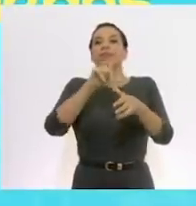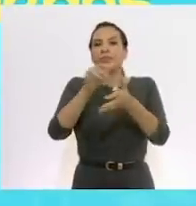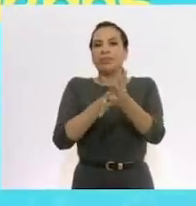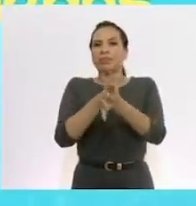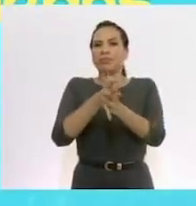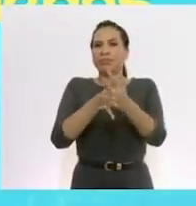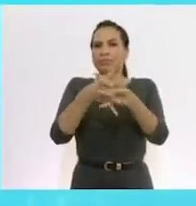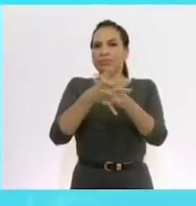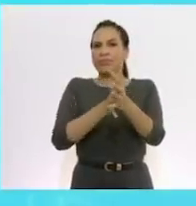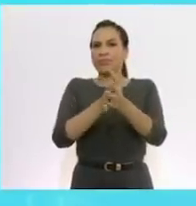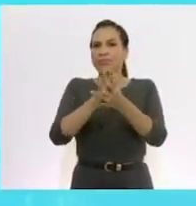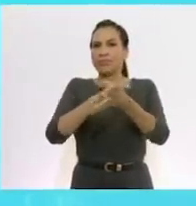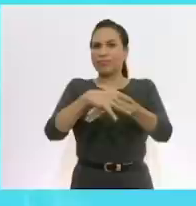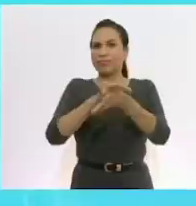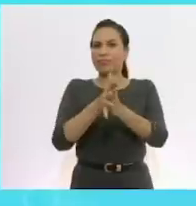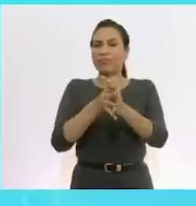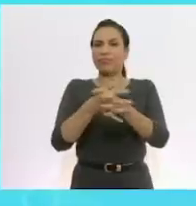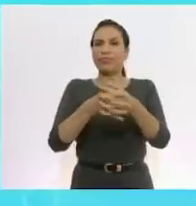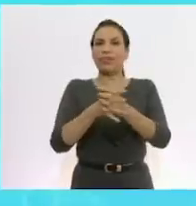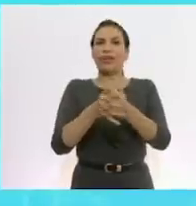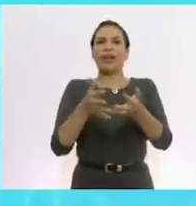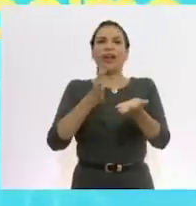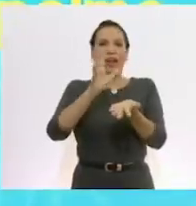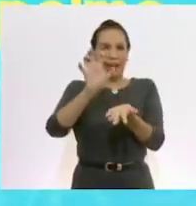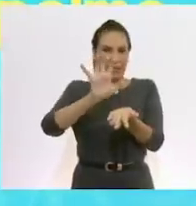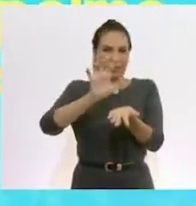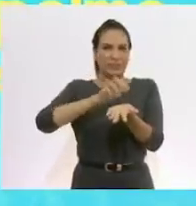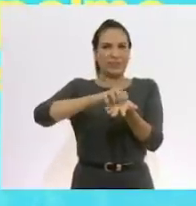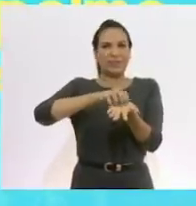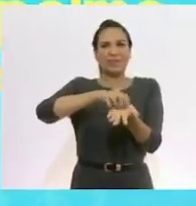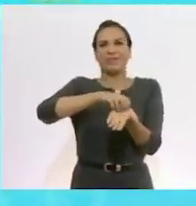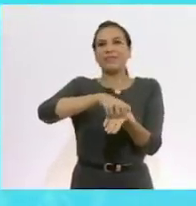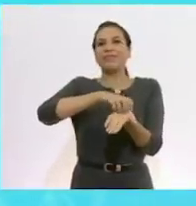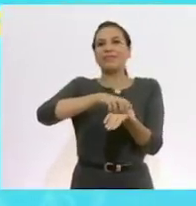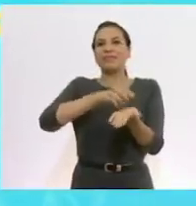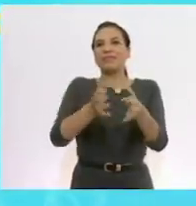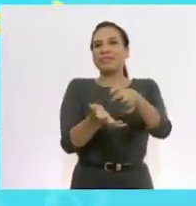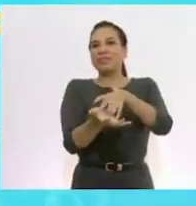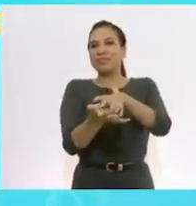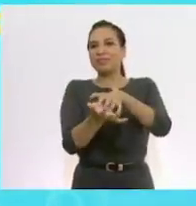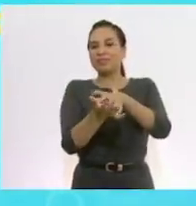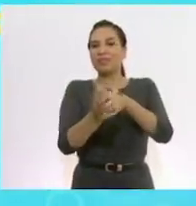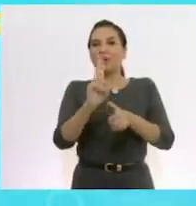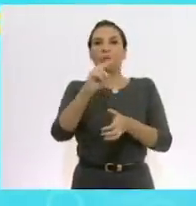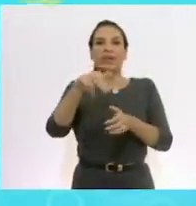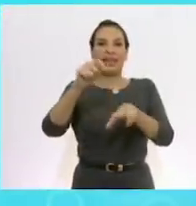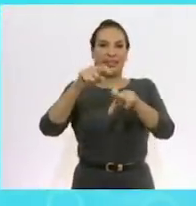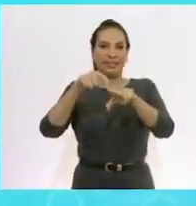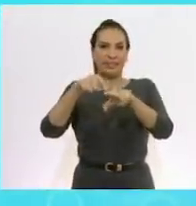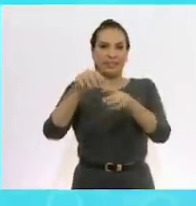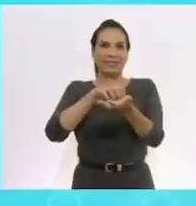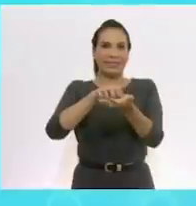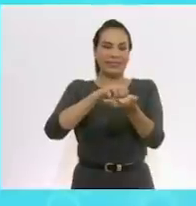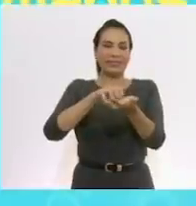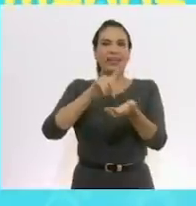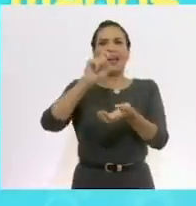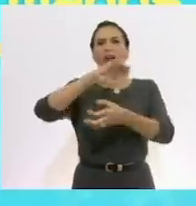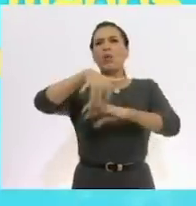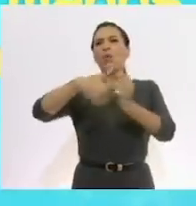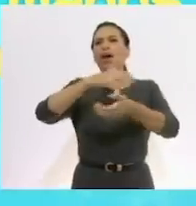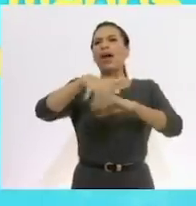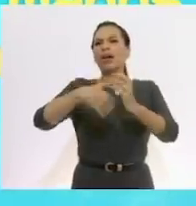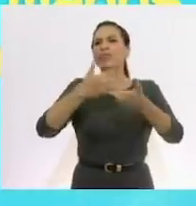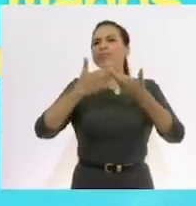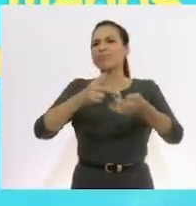dedos. Ahora haz como que rasguñas la palma de tus manos para lavar tus uñas. Enjuaga tus manos